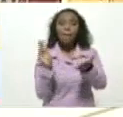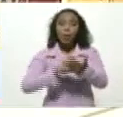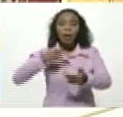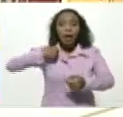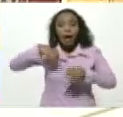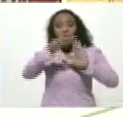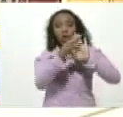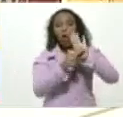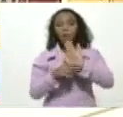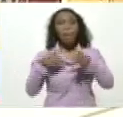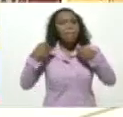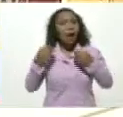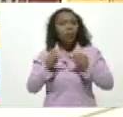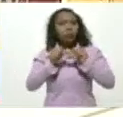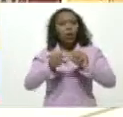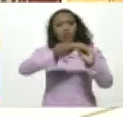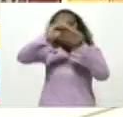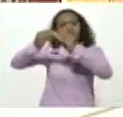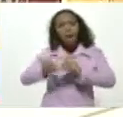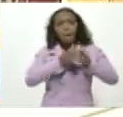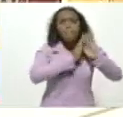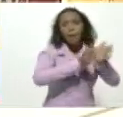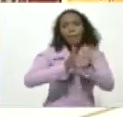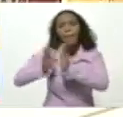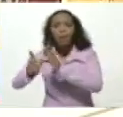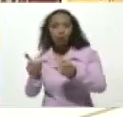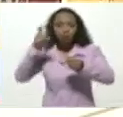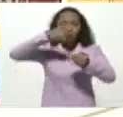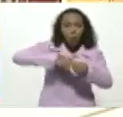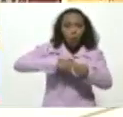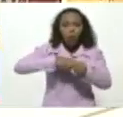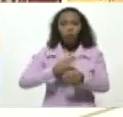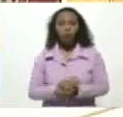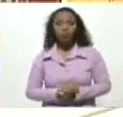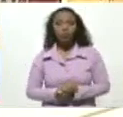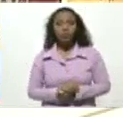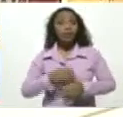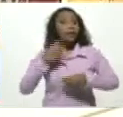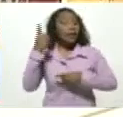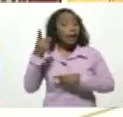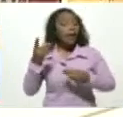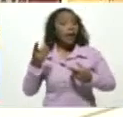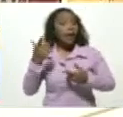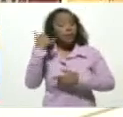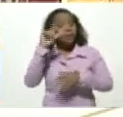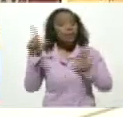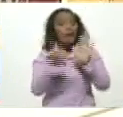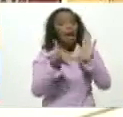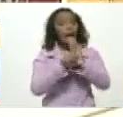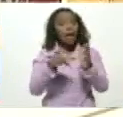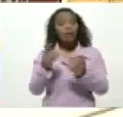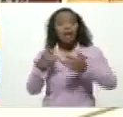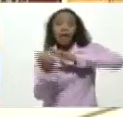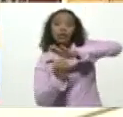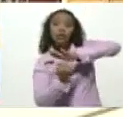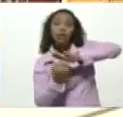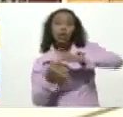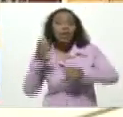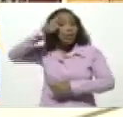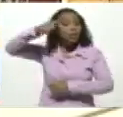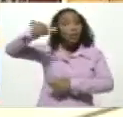parámetros para constituir, organizar, registrar y la existencia legal, institucional de las